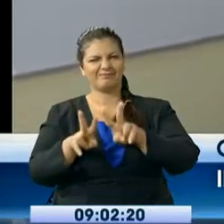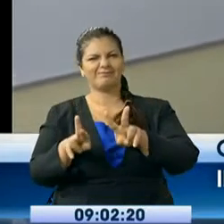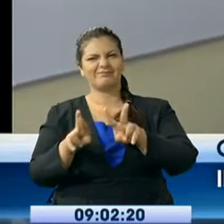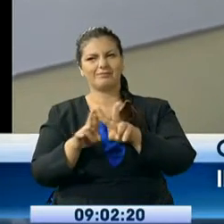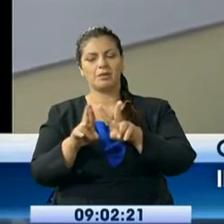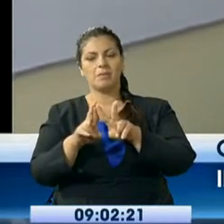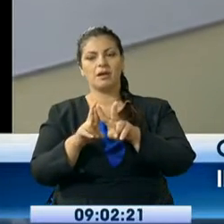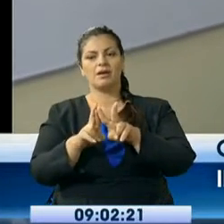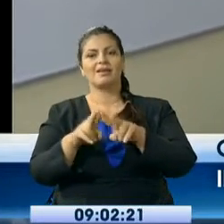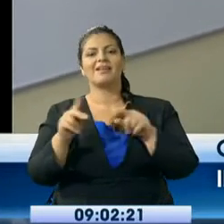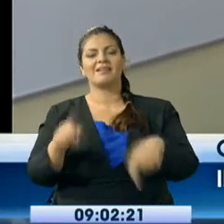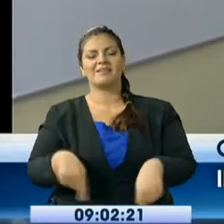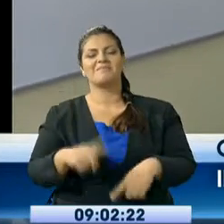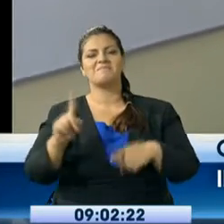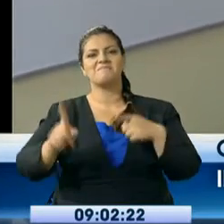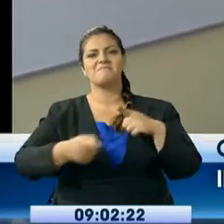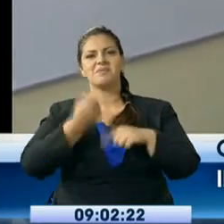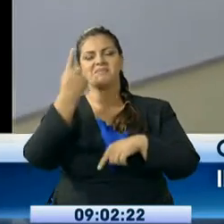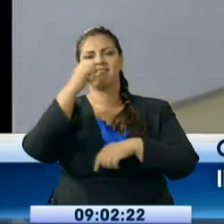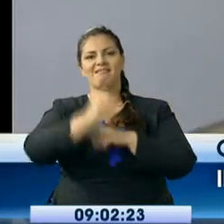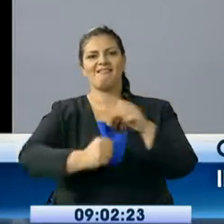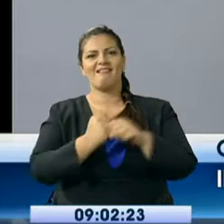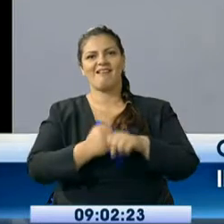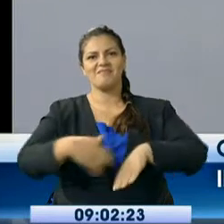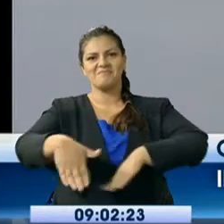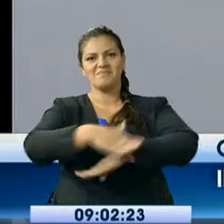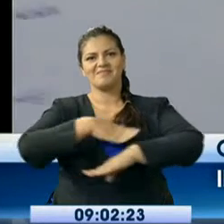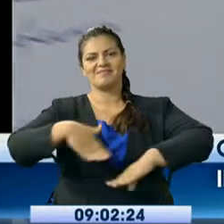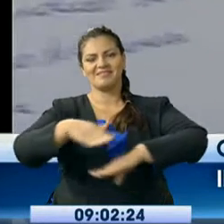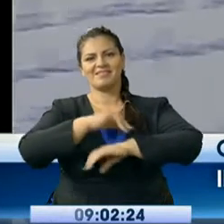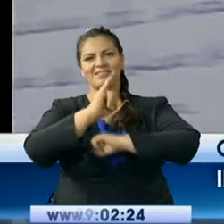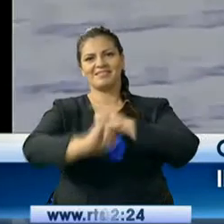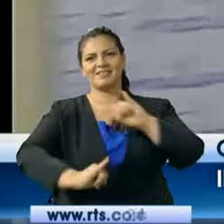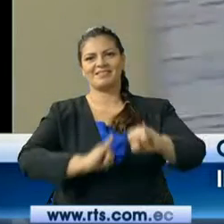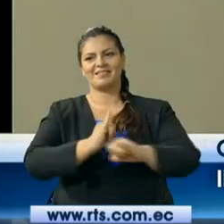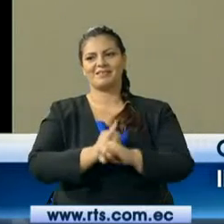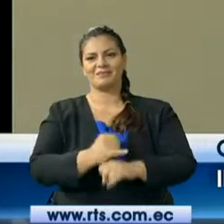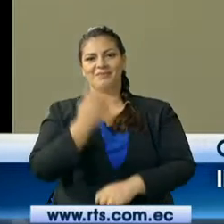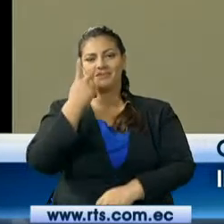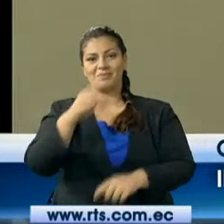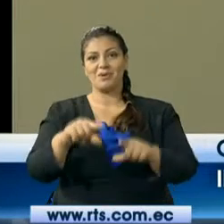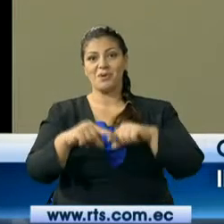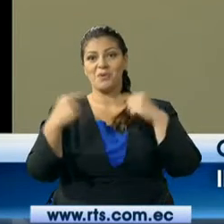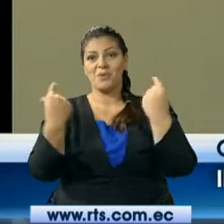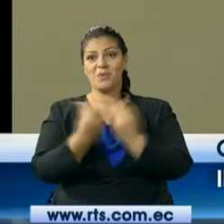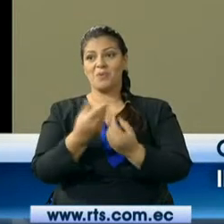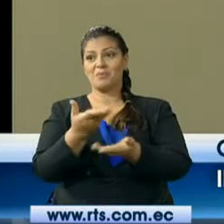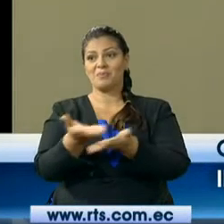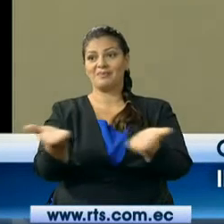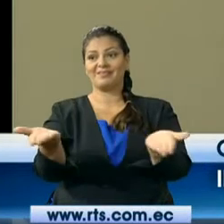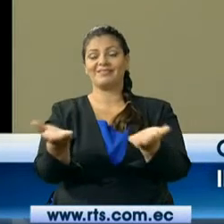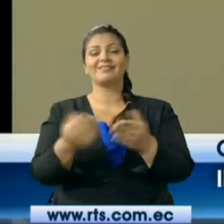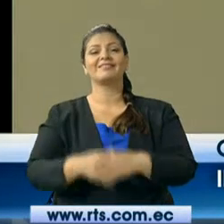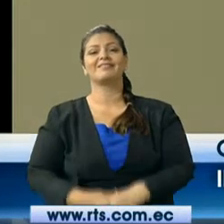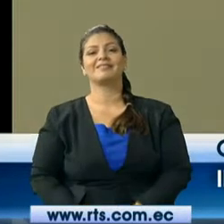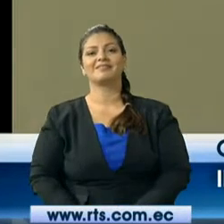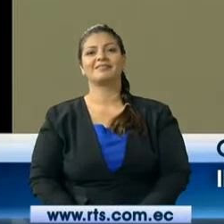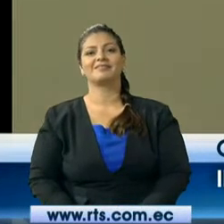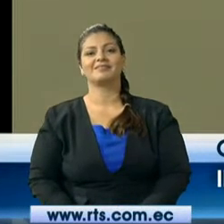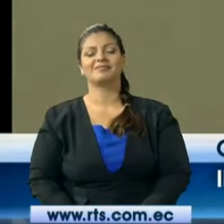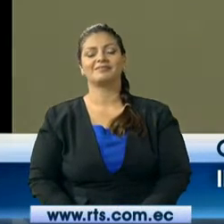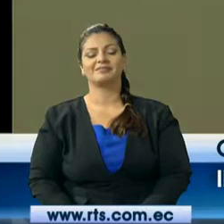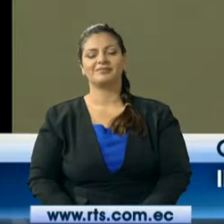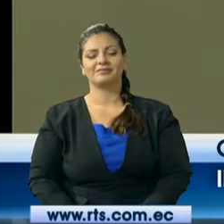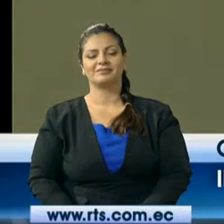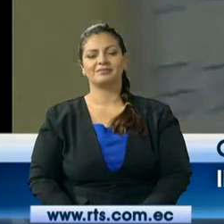lo que nosotros estamos viendo, este grupo es parte del bachillerato internacional. Aquí en el Vicente Rocafuerte hay cerca